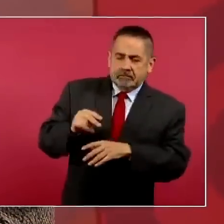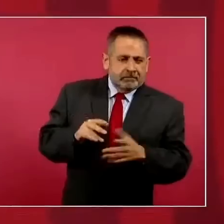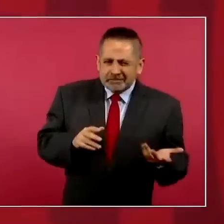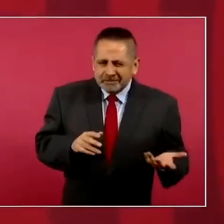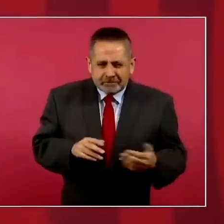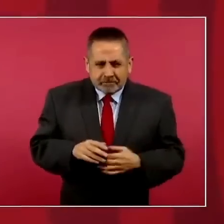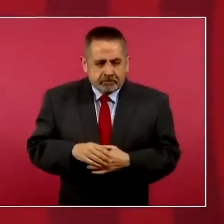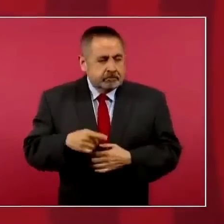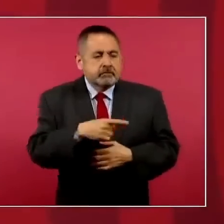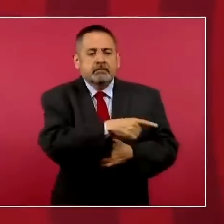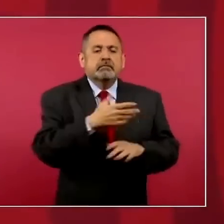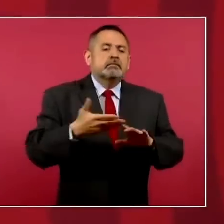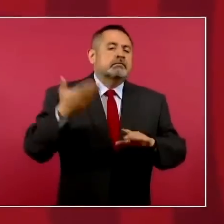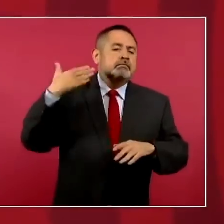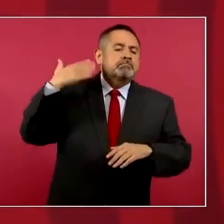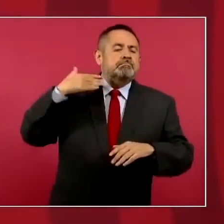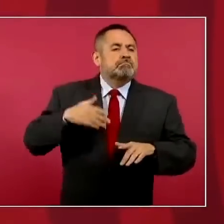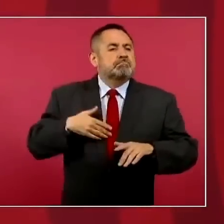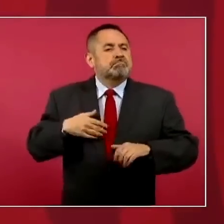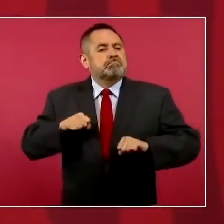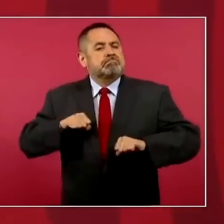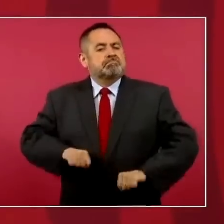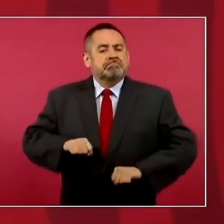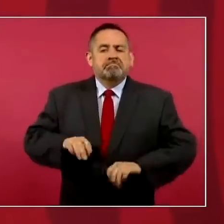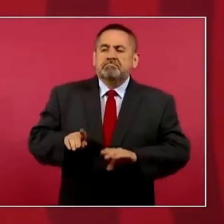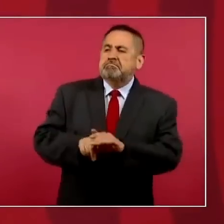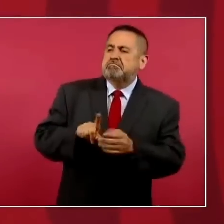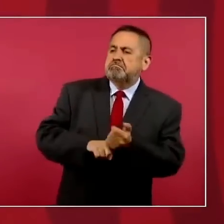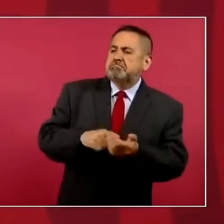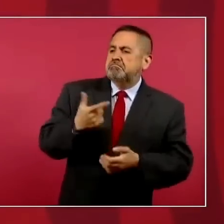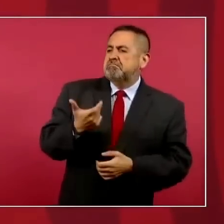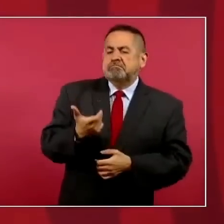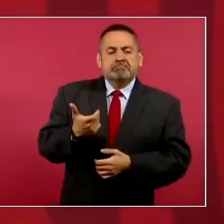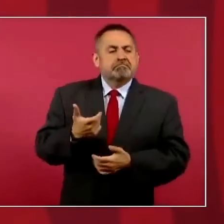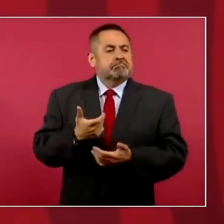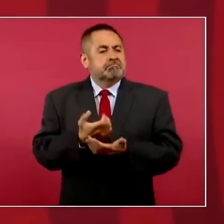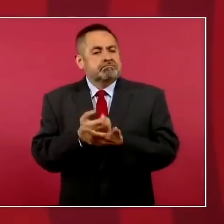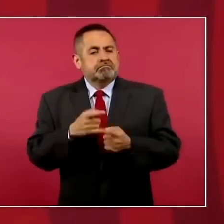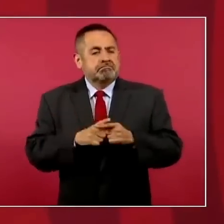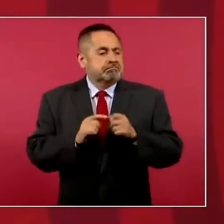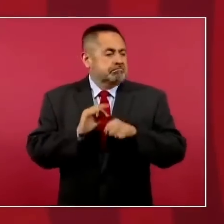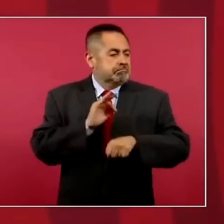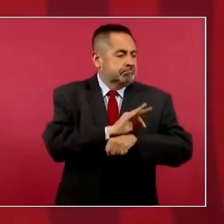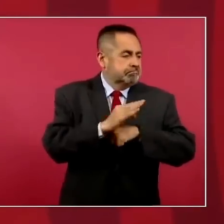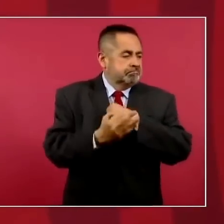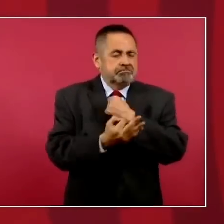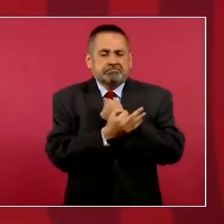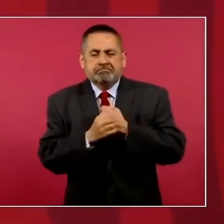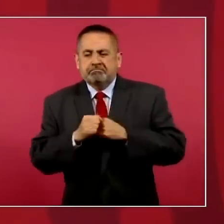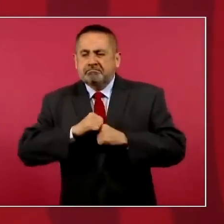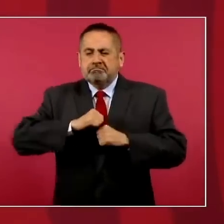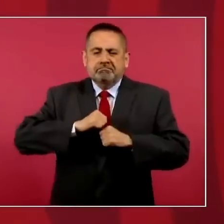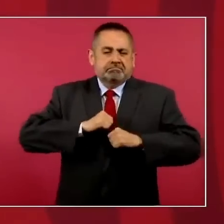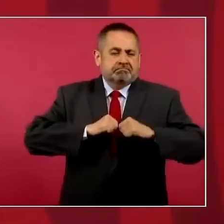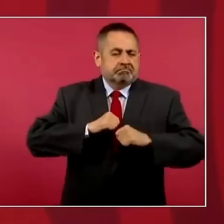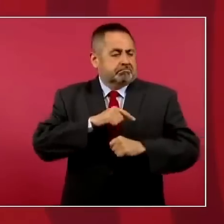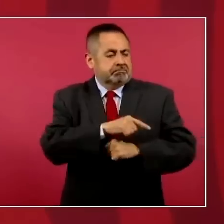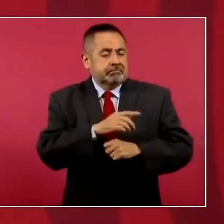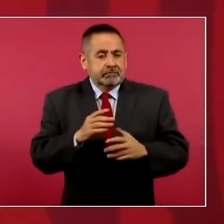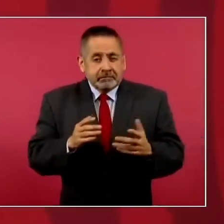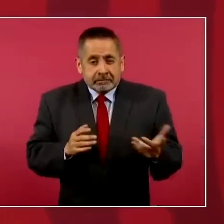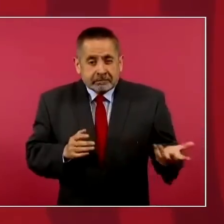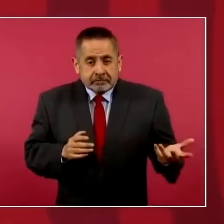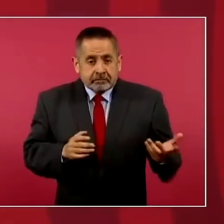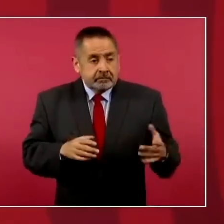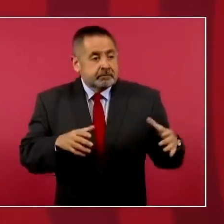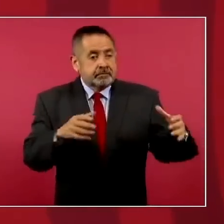los que gozaban de privilegios en lo económico, los traficantes de influencia, sino también